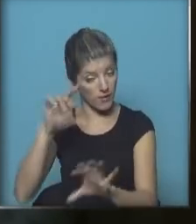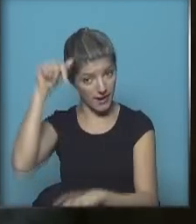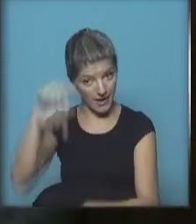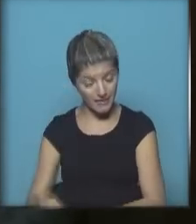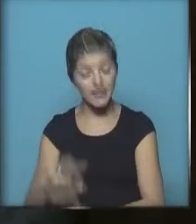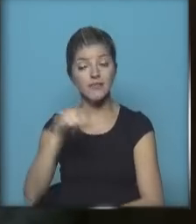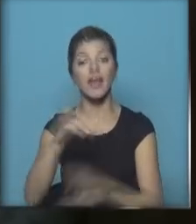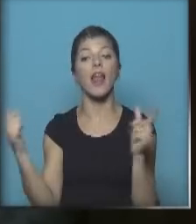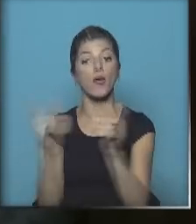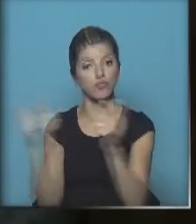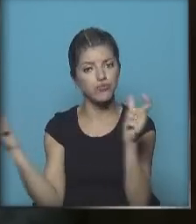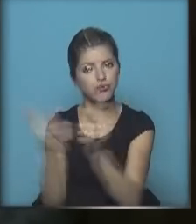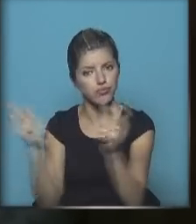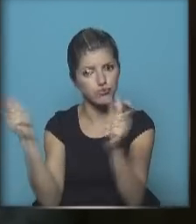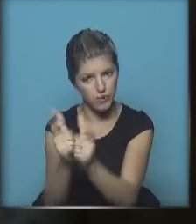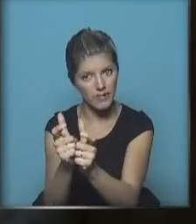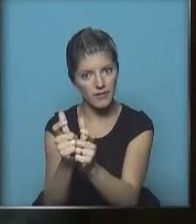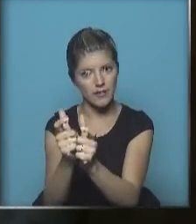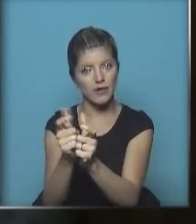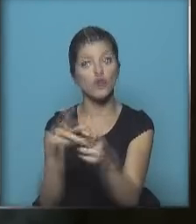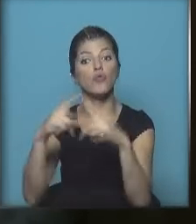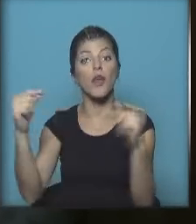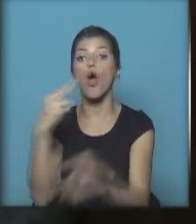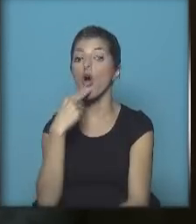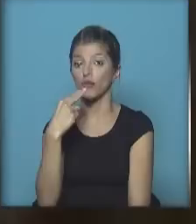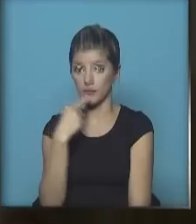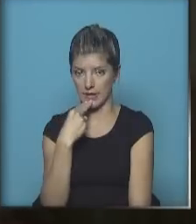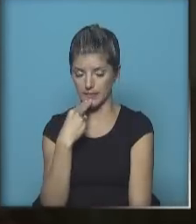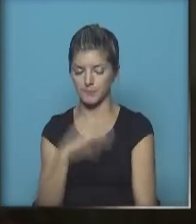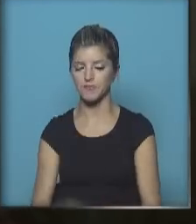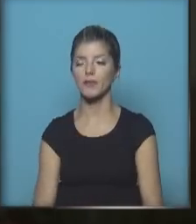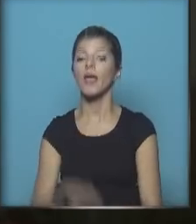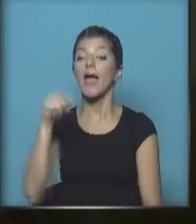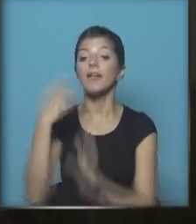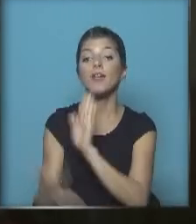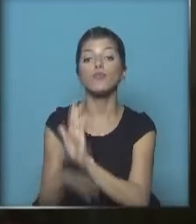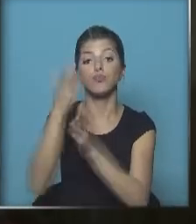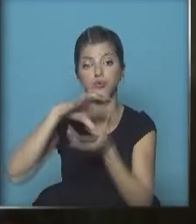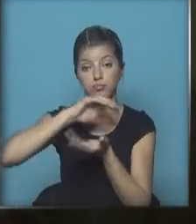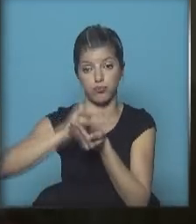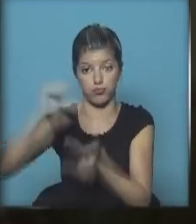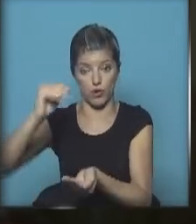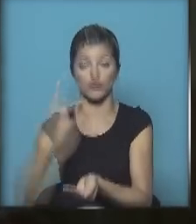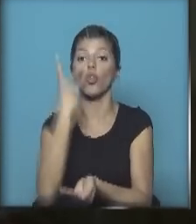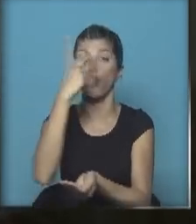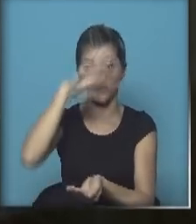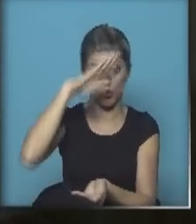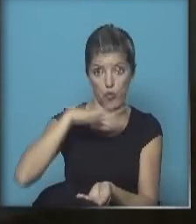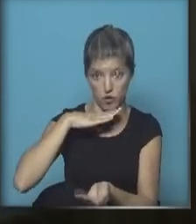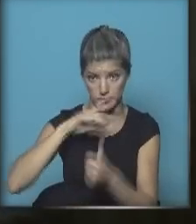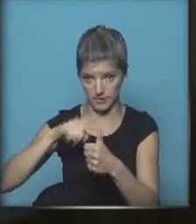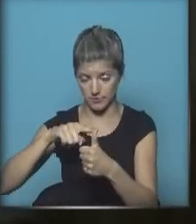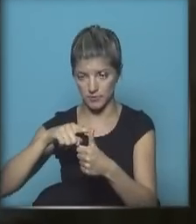convocatoria del Consejo del Salario Mínimo Vital y Móvil. La suba se aplicaría en dos cuotas, como viene siendo